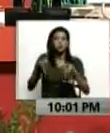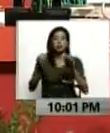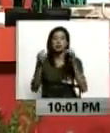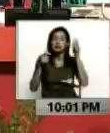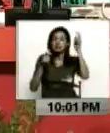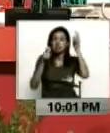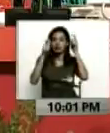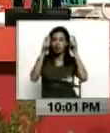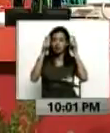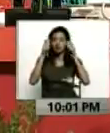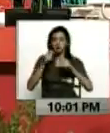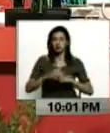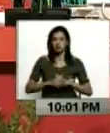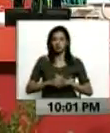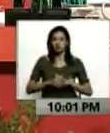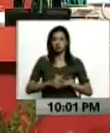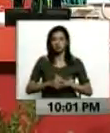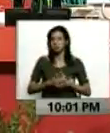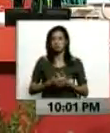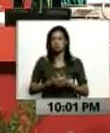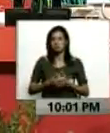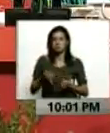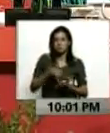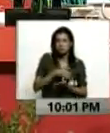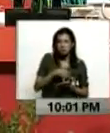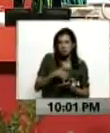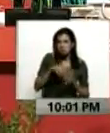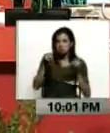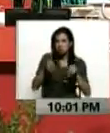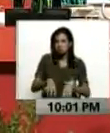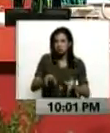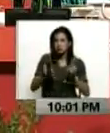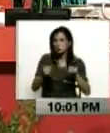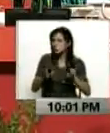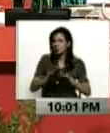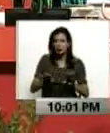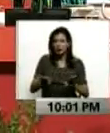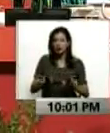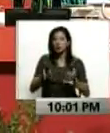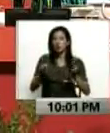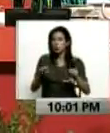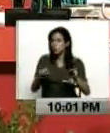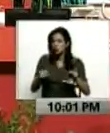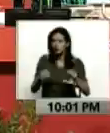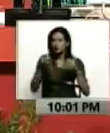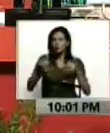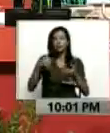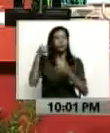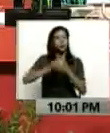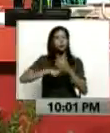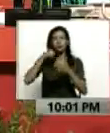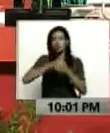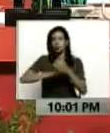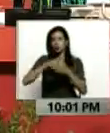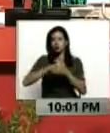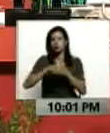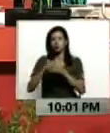momentos siempre levantó o sea nunca se rindió Mejor dicho la bandera de